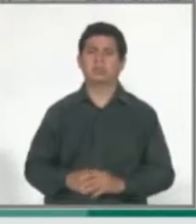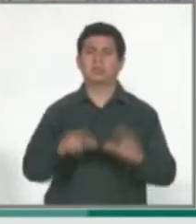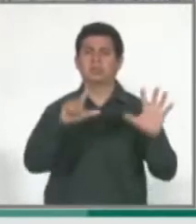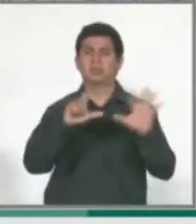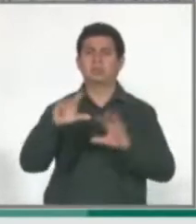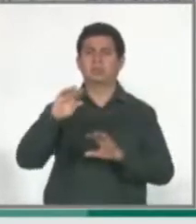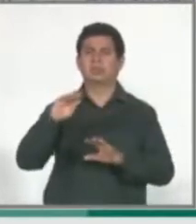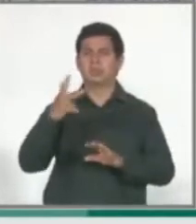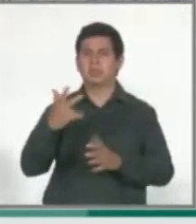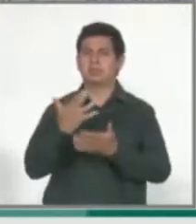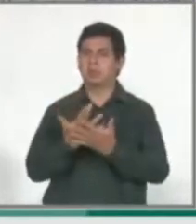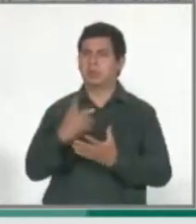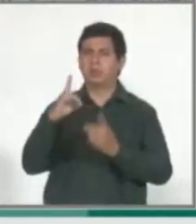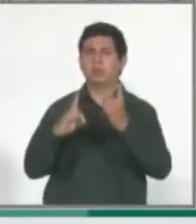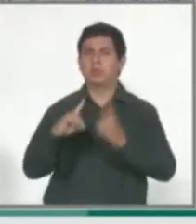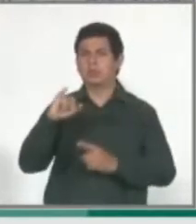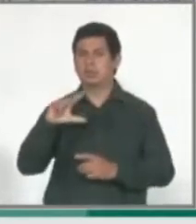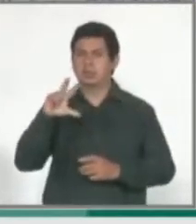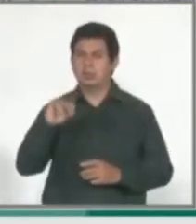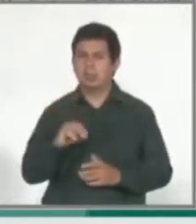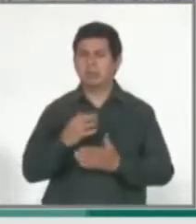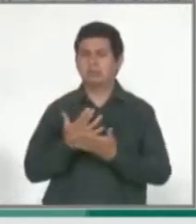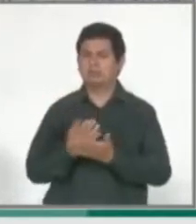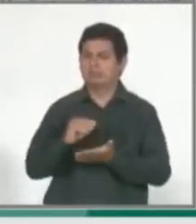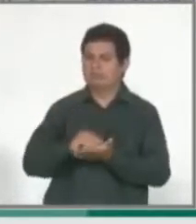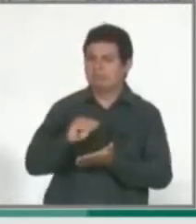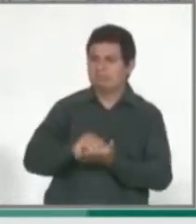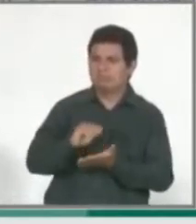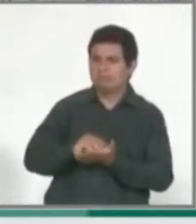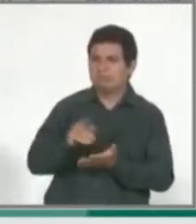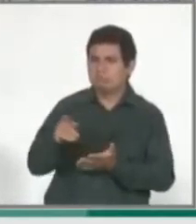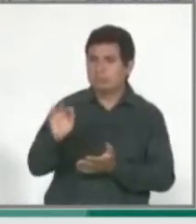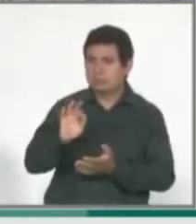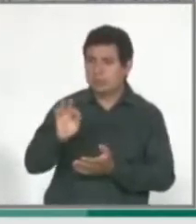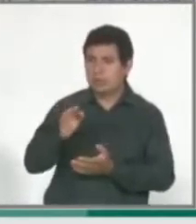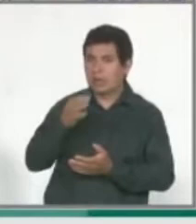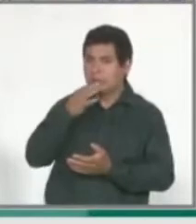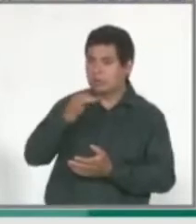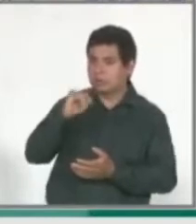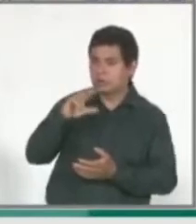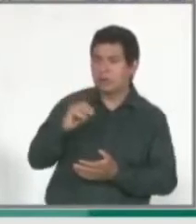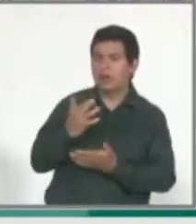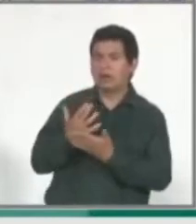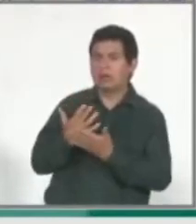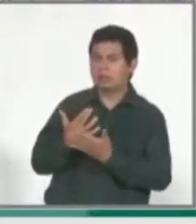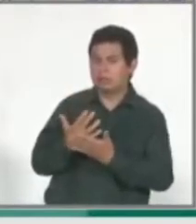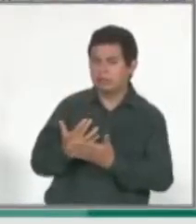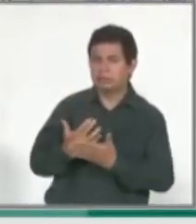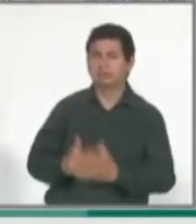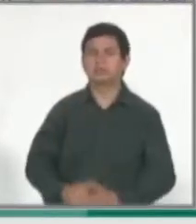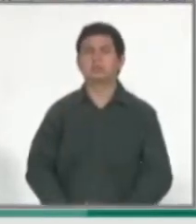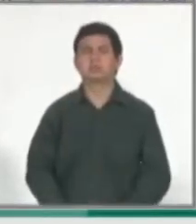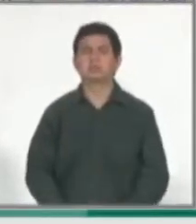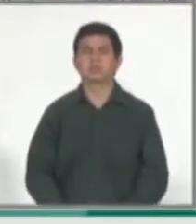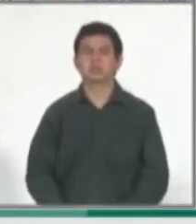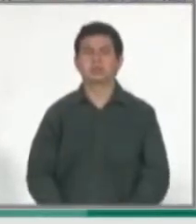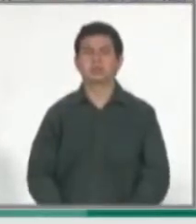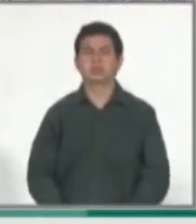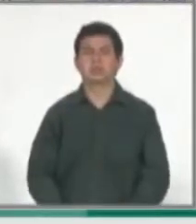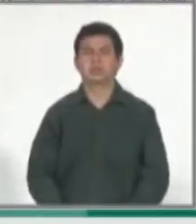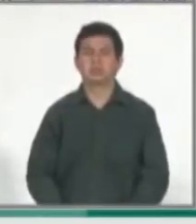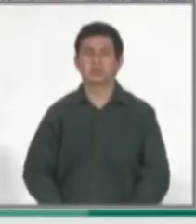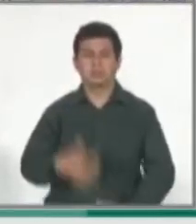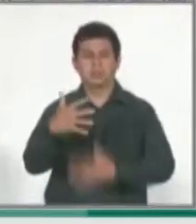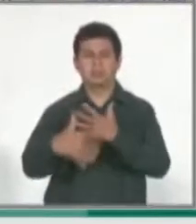798 casos sospechosos aun con el reporte pendiente de laboratorio y